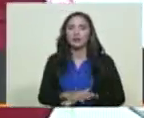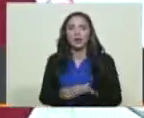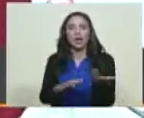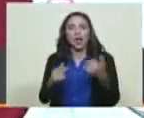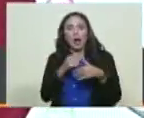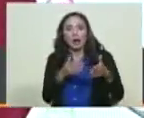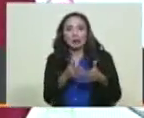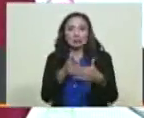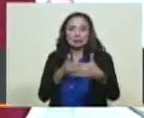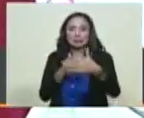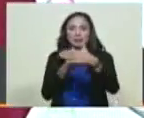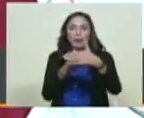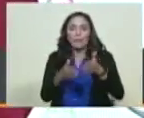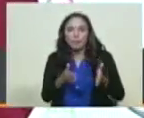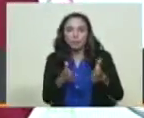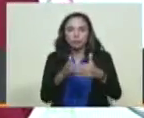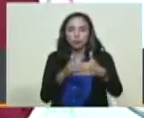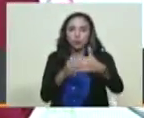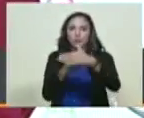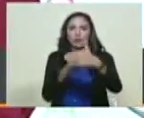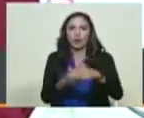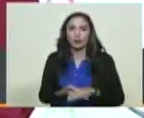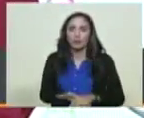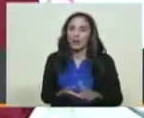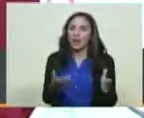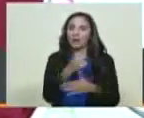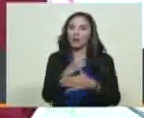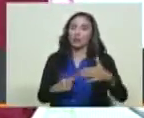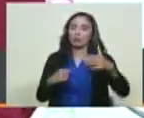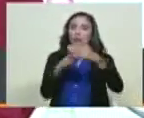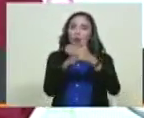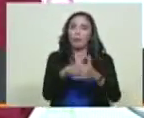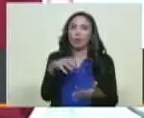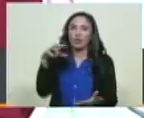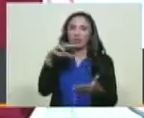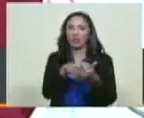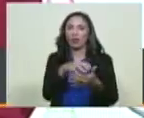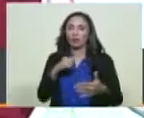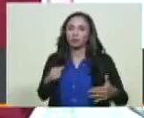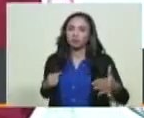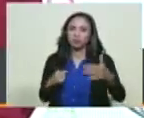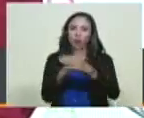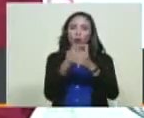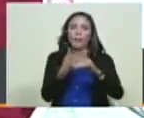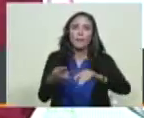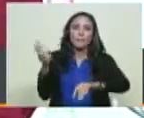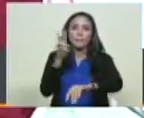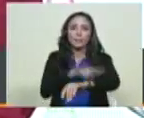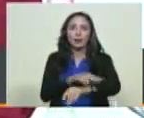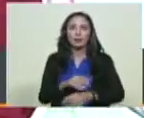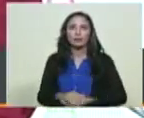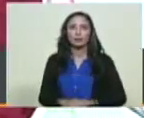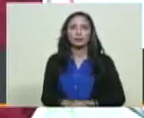callejón sin salida y ejecutar un golpe de estado criminal